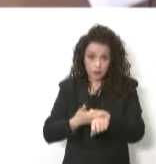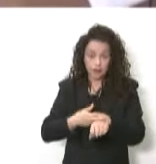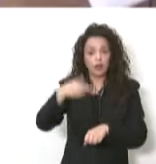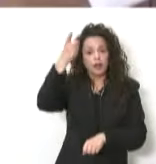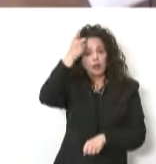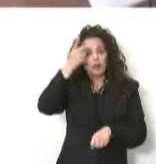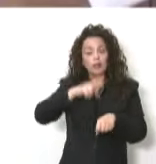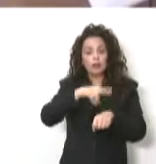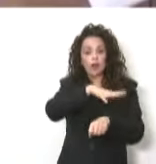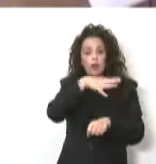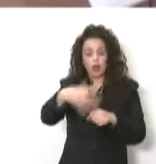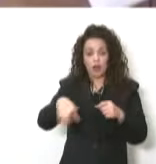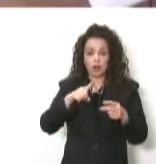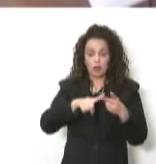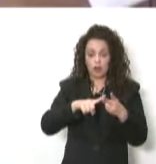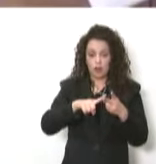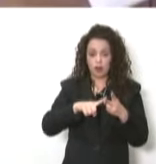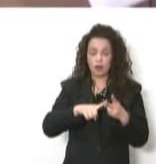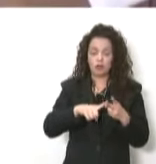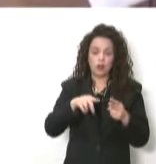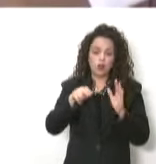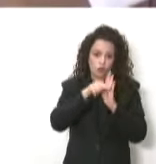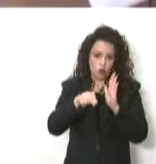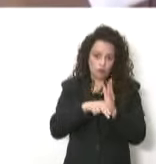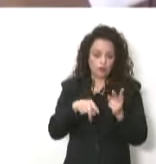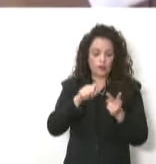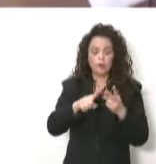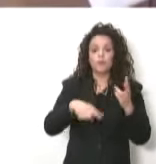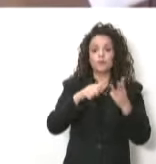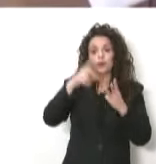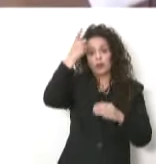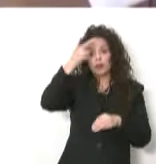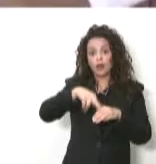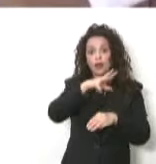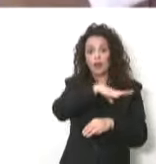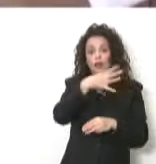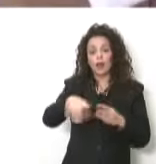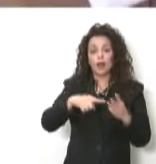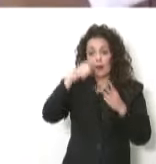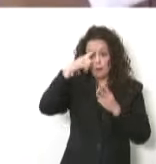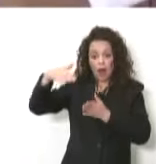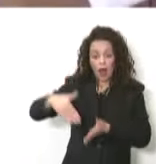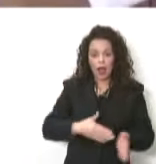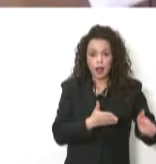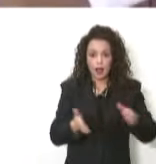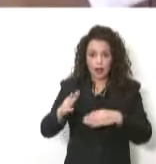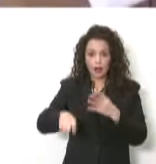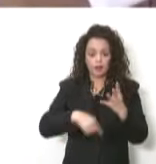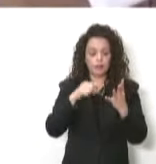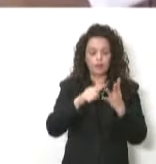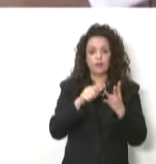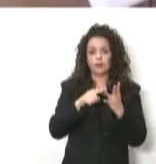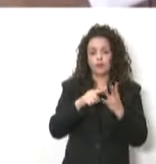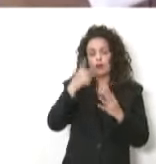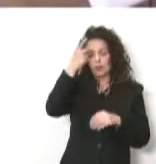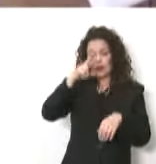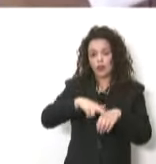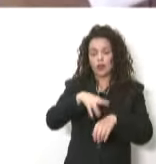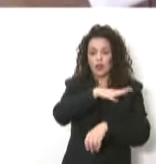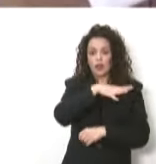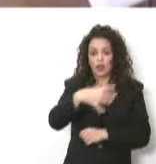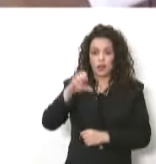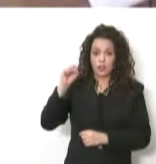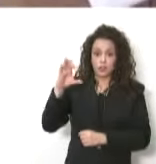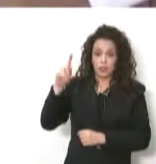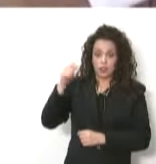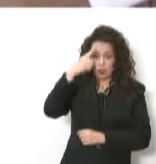Adjunta Normativa, la Dirección General de Carreteras, la Dirección General de Centro SCT Morelos y la Coordinación